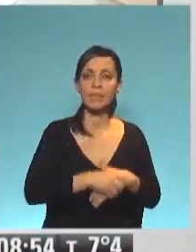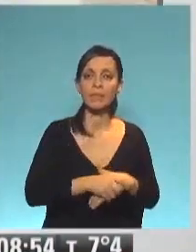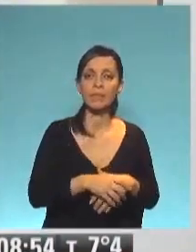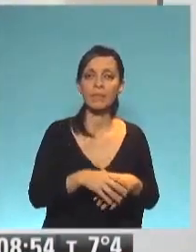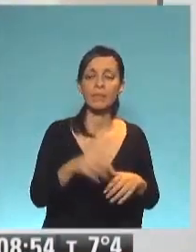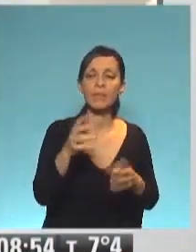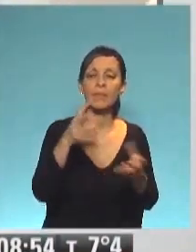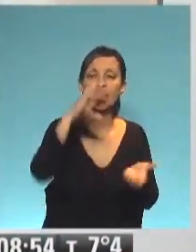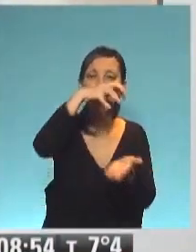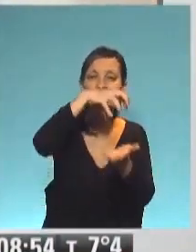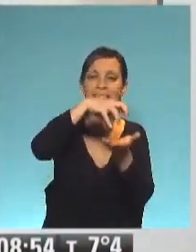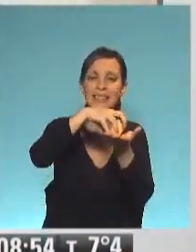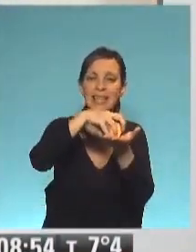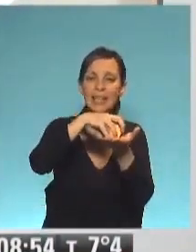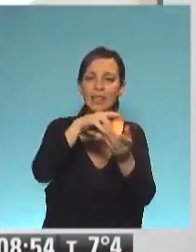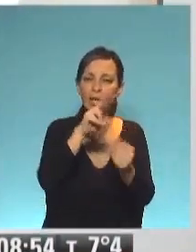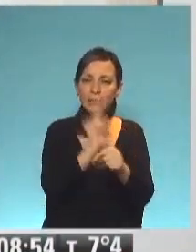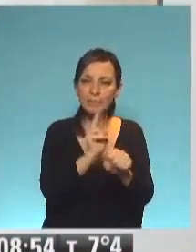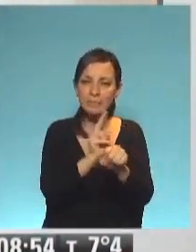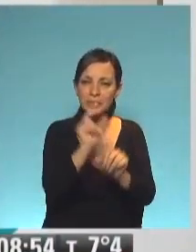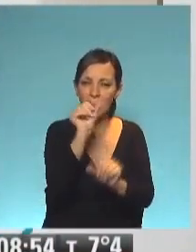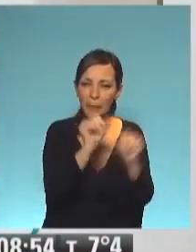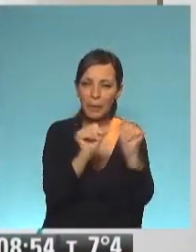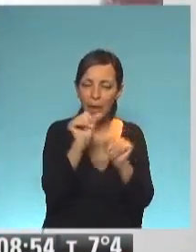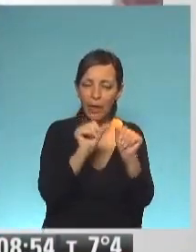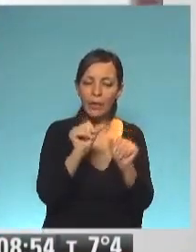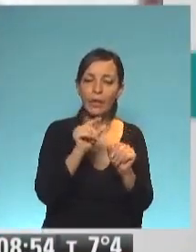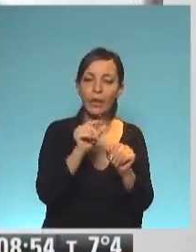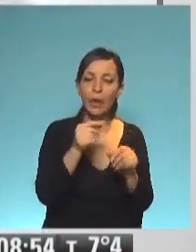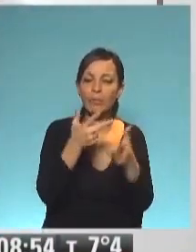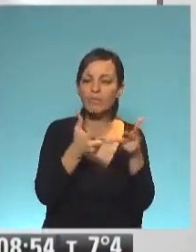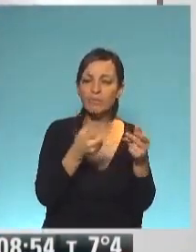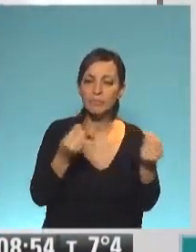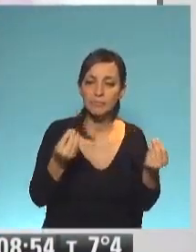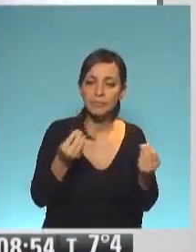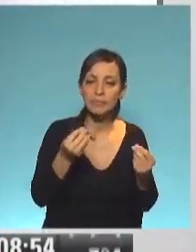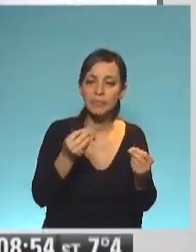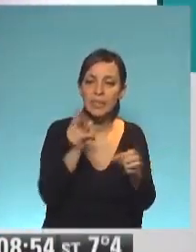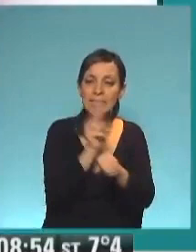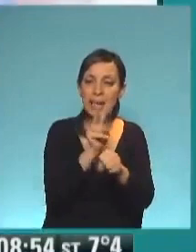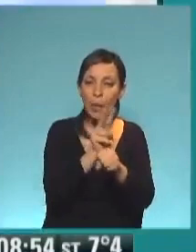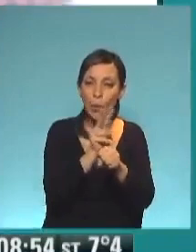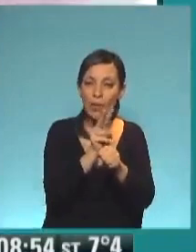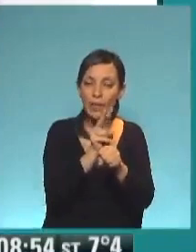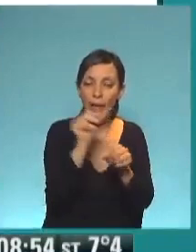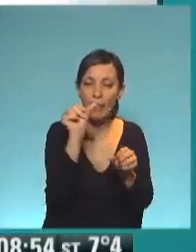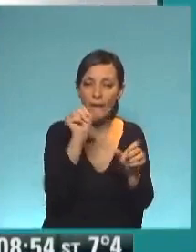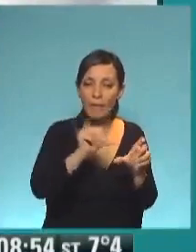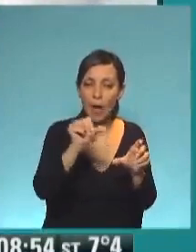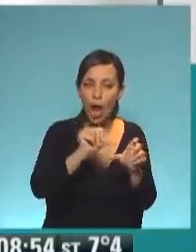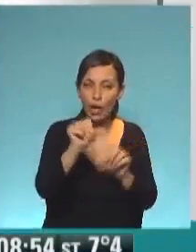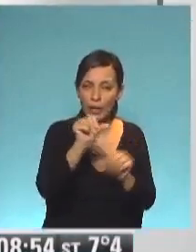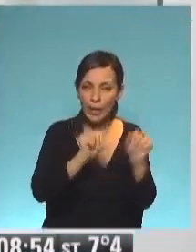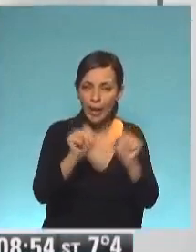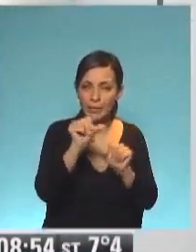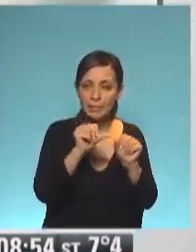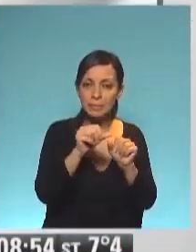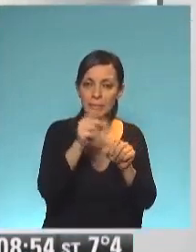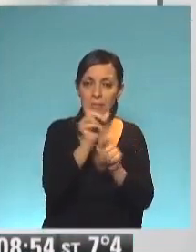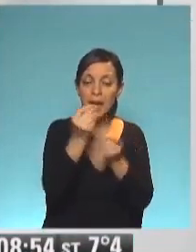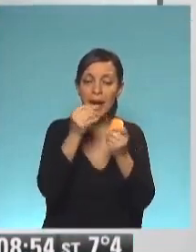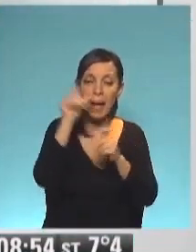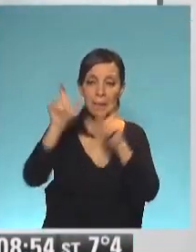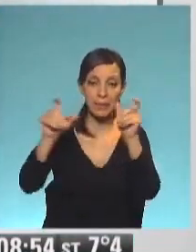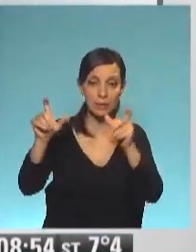de centro de contención biológico, hablamos de una seguridad biológica para las personas que trabajan dentro de ese